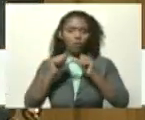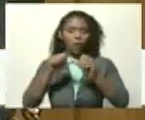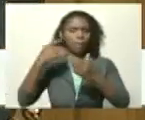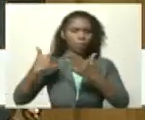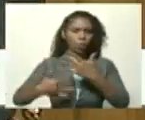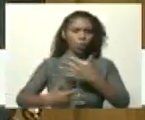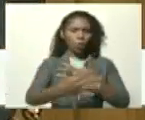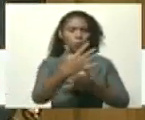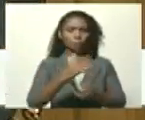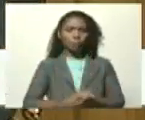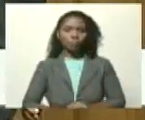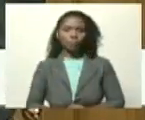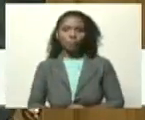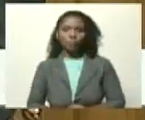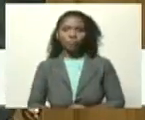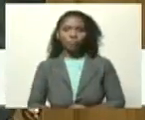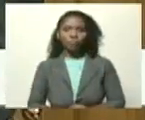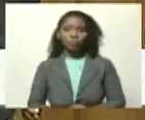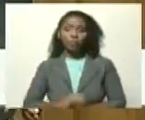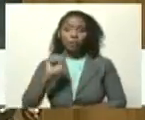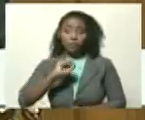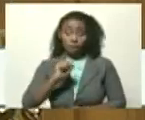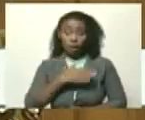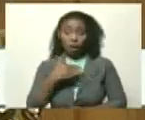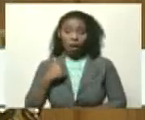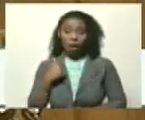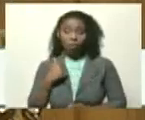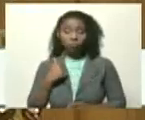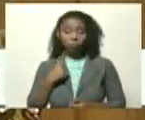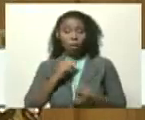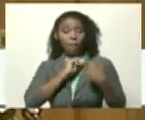perdurables. Si quieren diálogo,